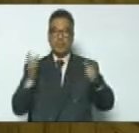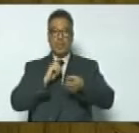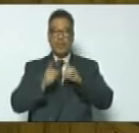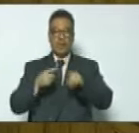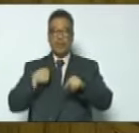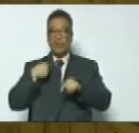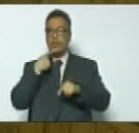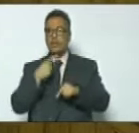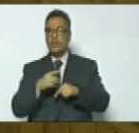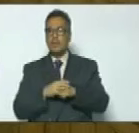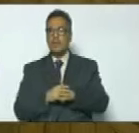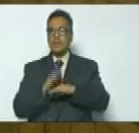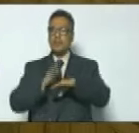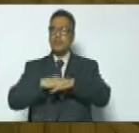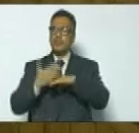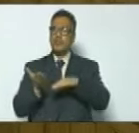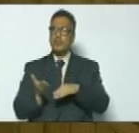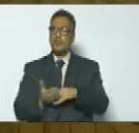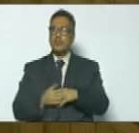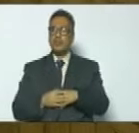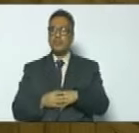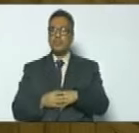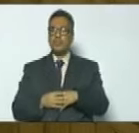algunos dijeron, ¿por qué